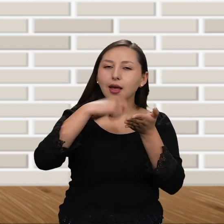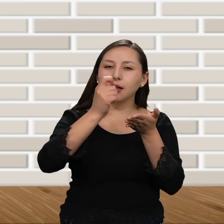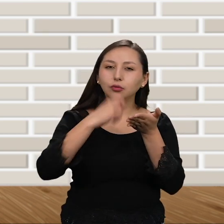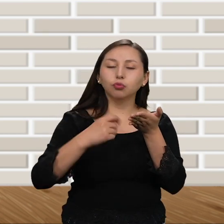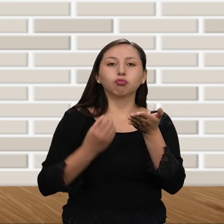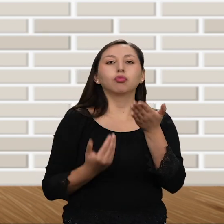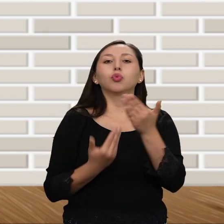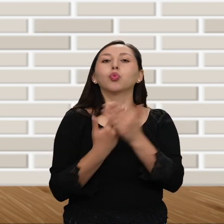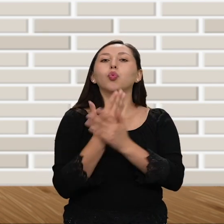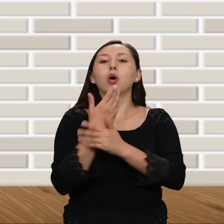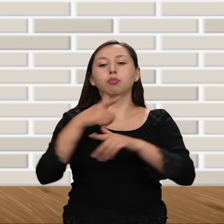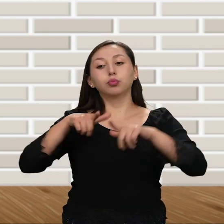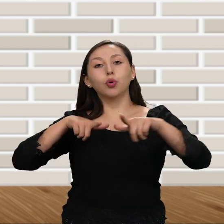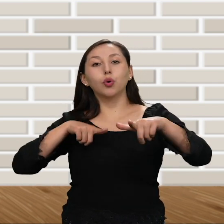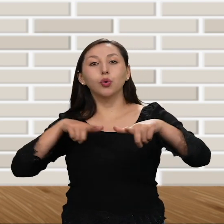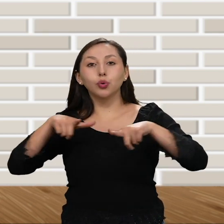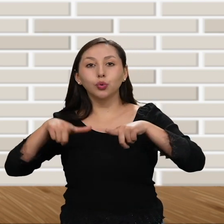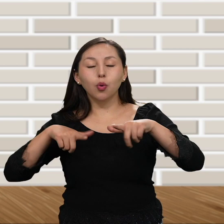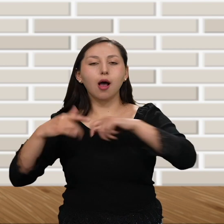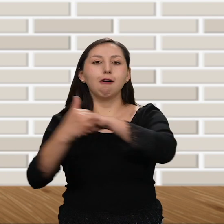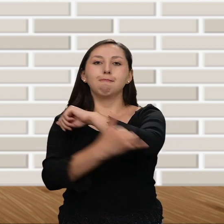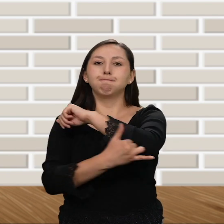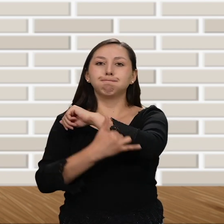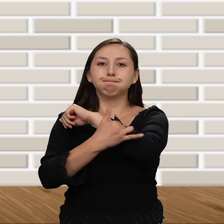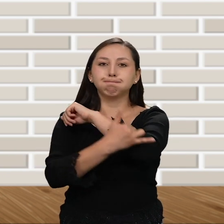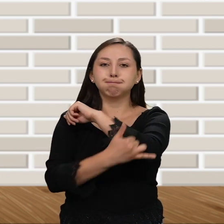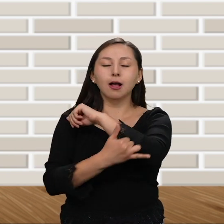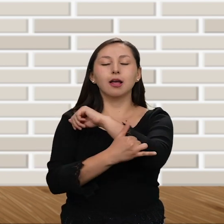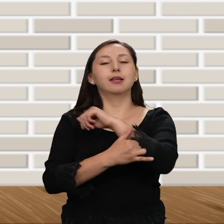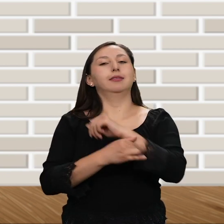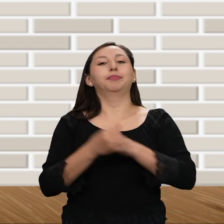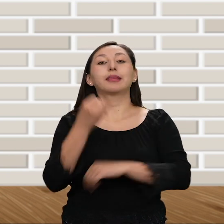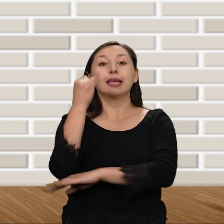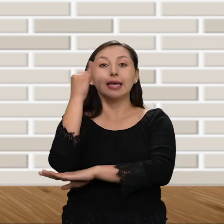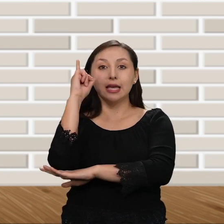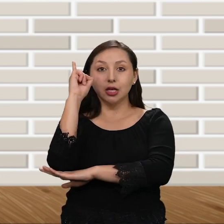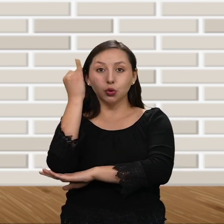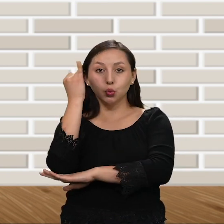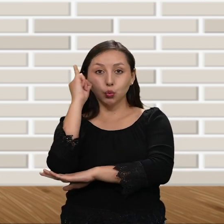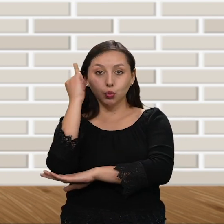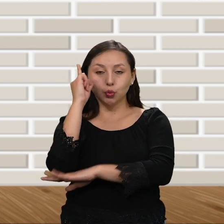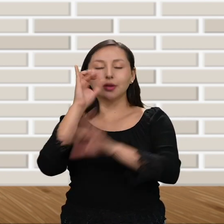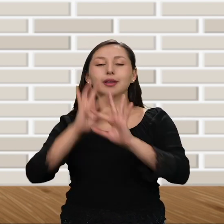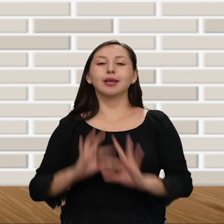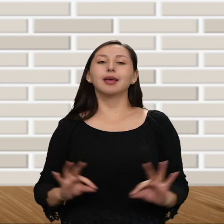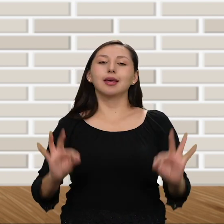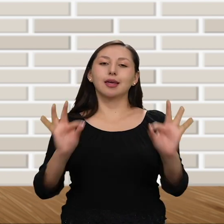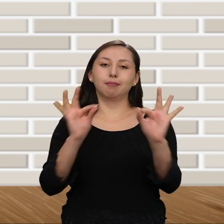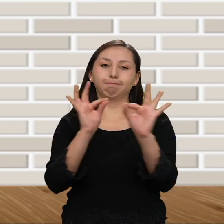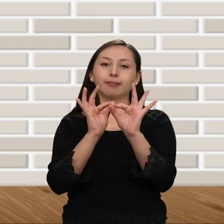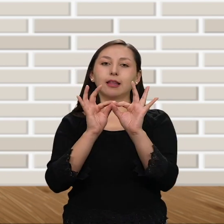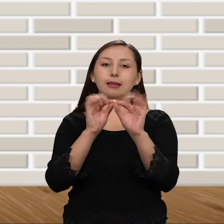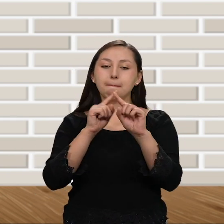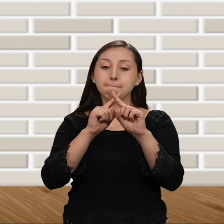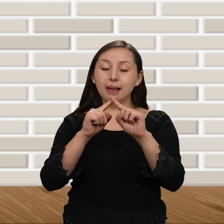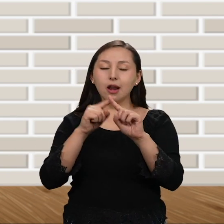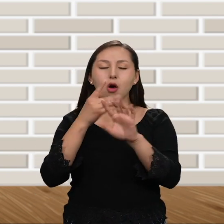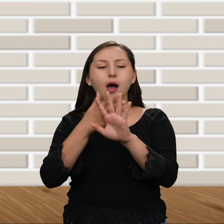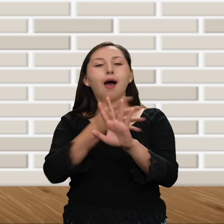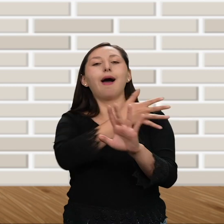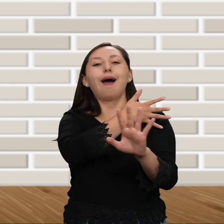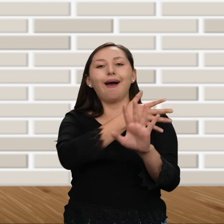de nuevos territorios, la revolución industrial y los avances tecnológicos, no pudieron existir sin la revolución